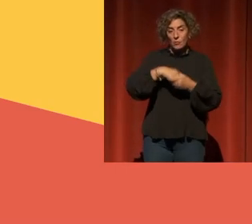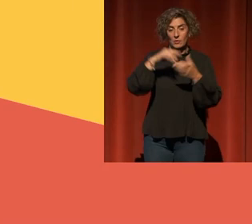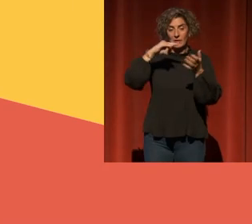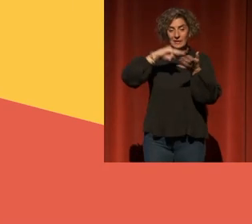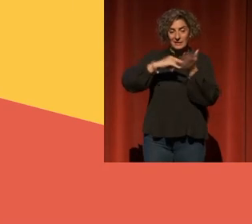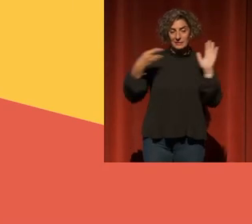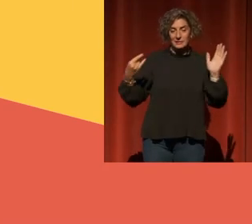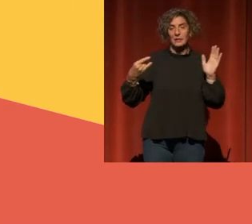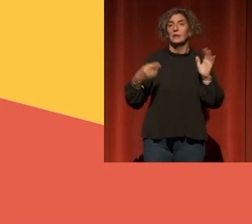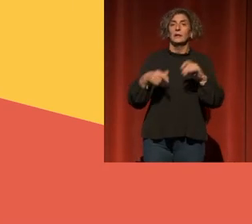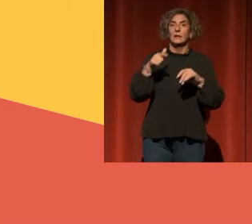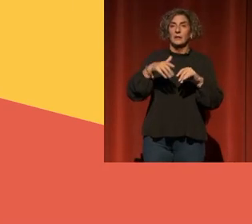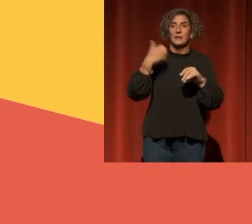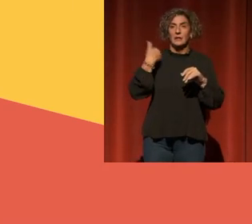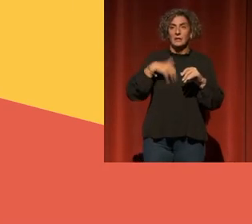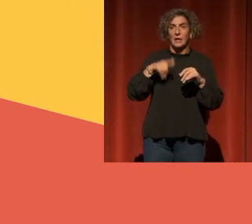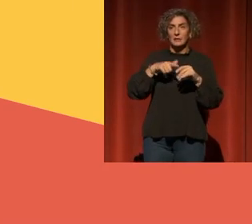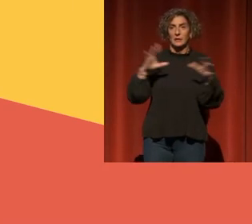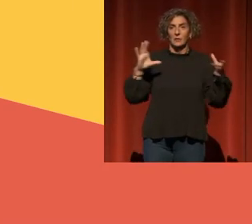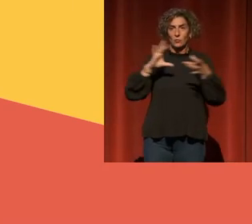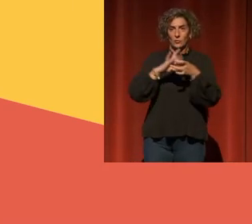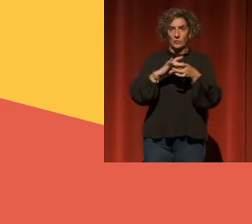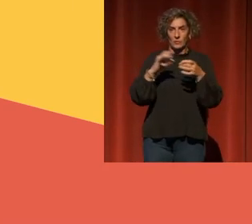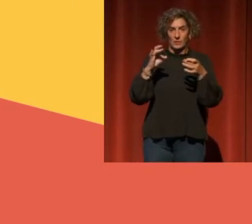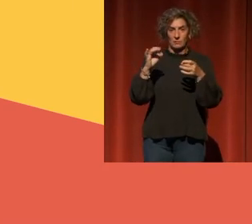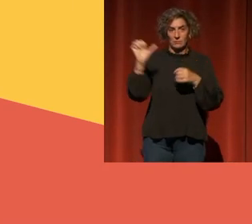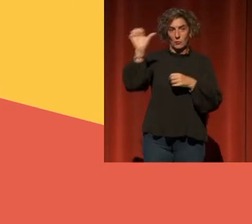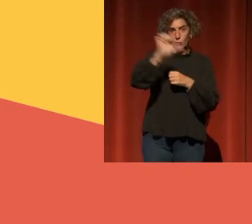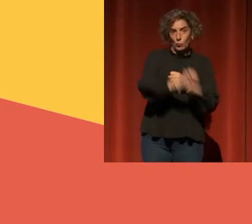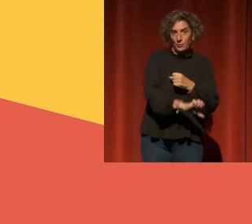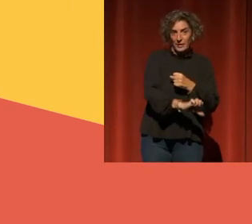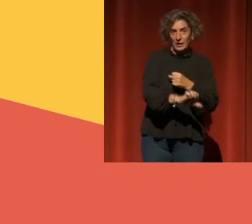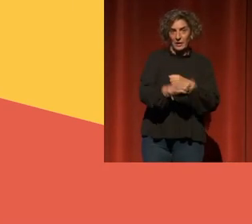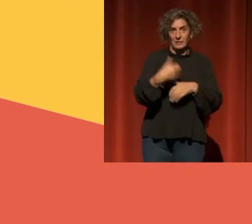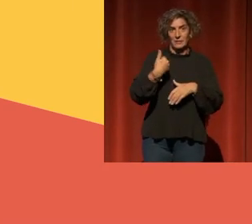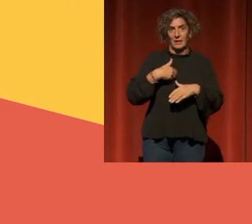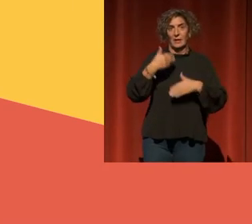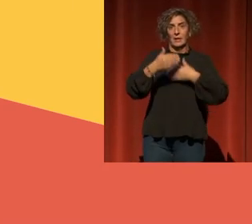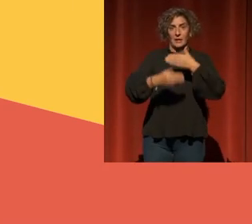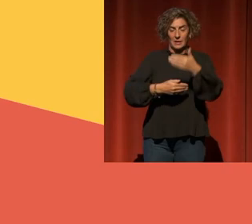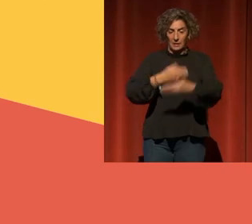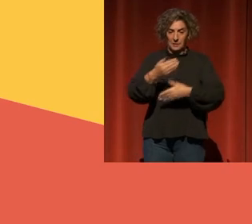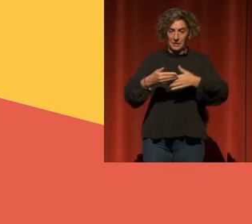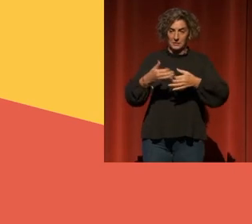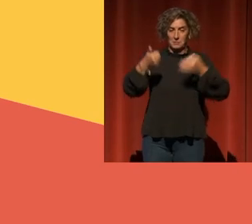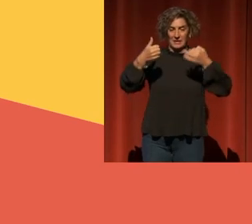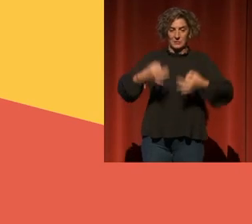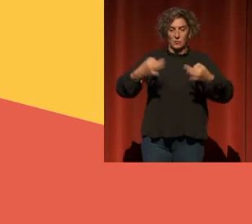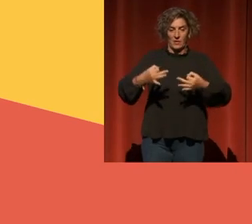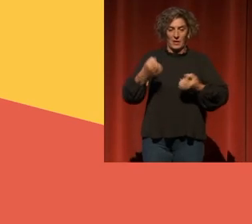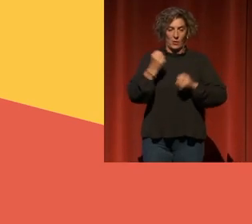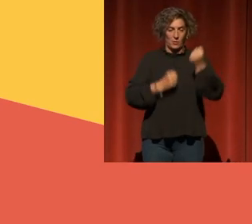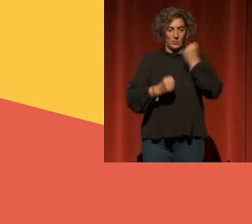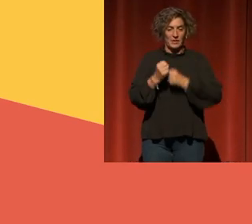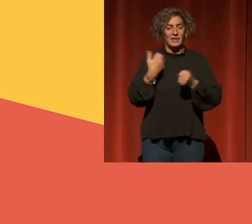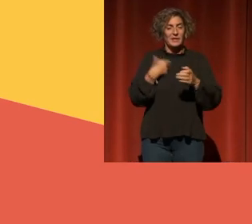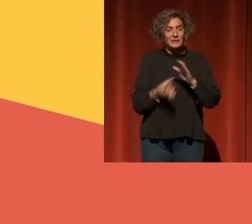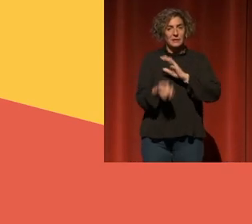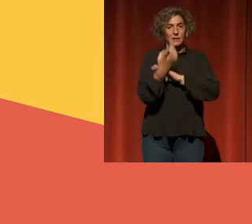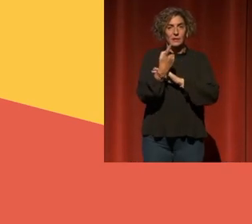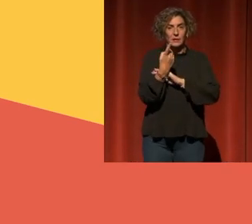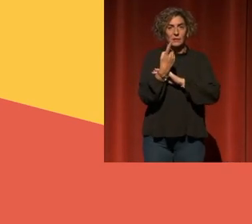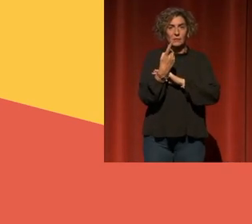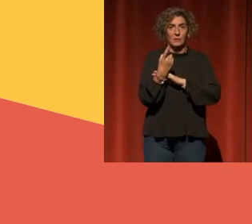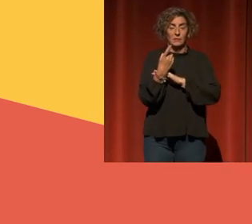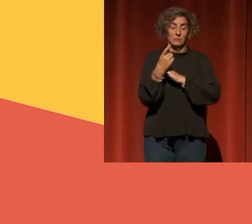sobre los que se ha cimentado la Unión Europea desde que se avanzaba en la estabilidad económica y desde que se crease una comunidad económica